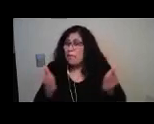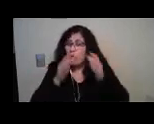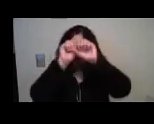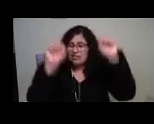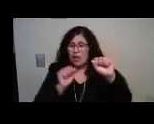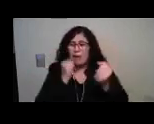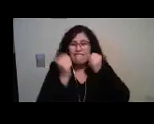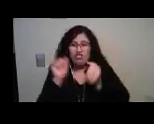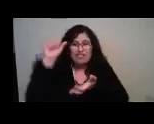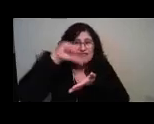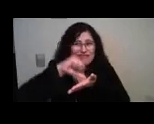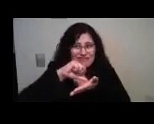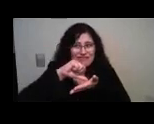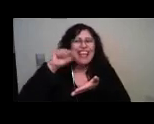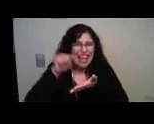central.